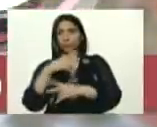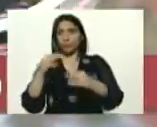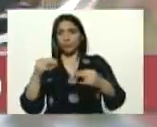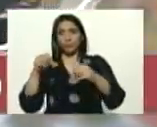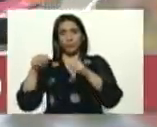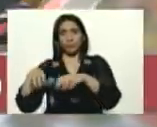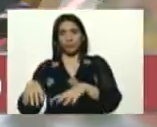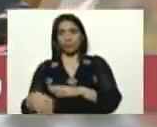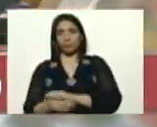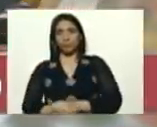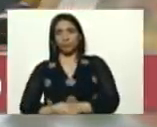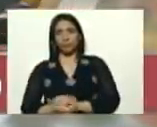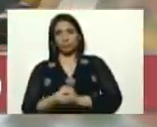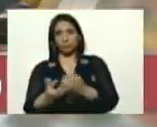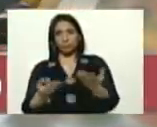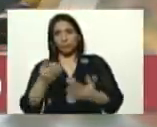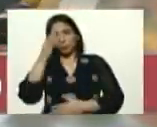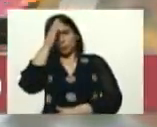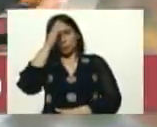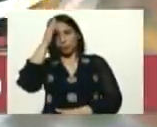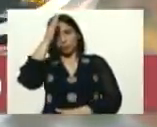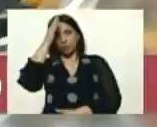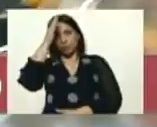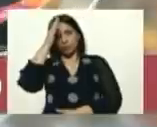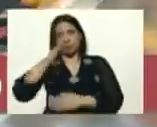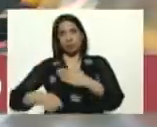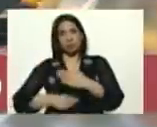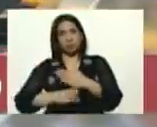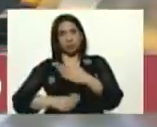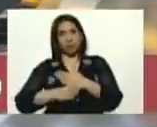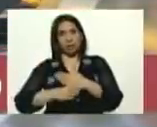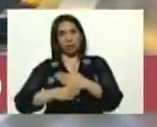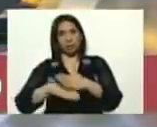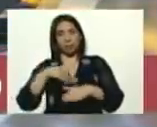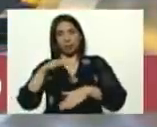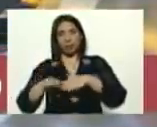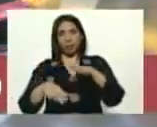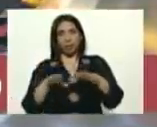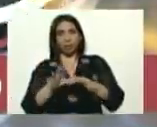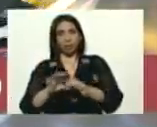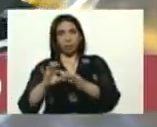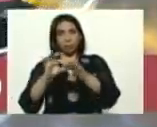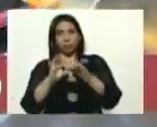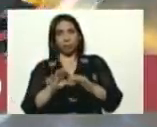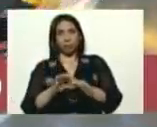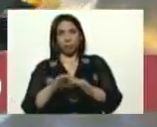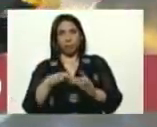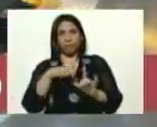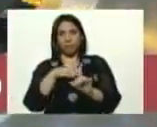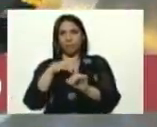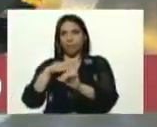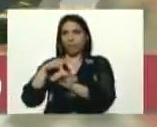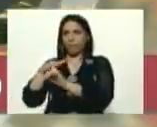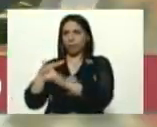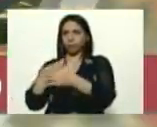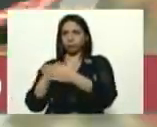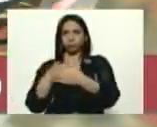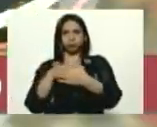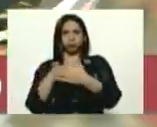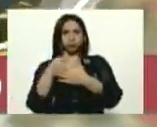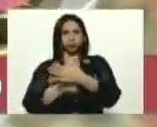abandonar esa conciencia, que sigamos adelante en unión, atacando y combatiendo